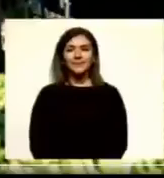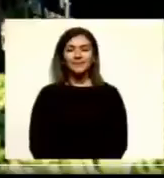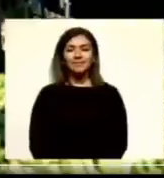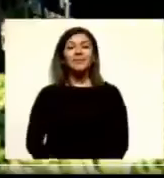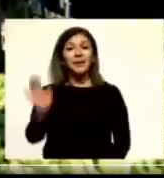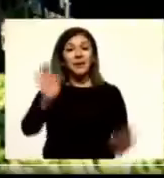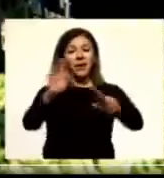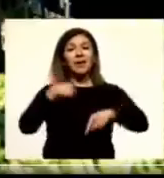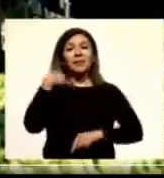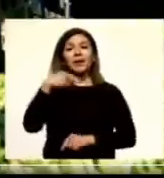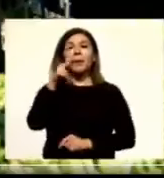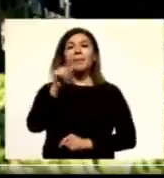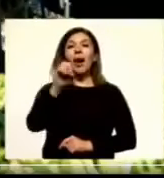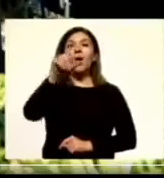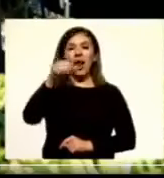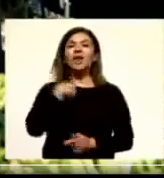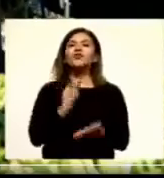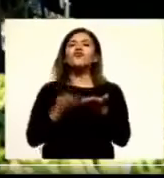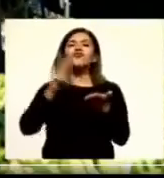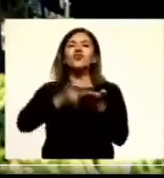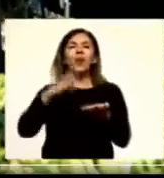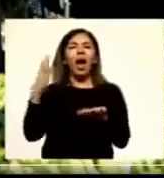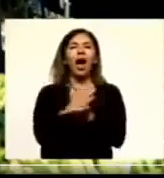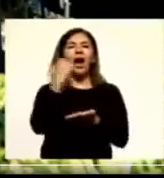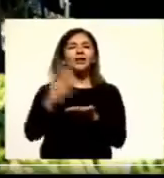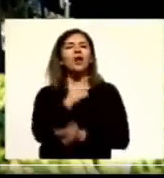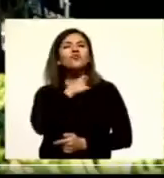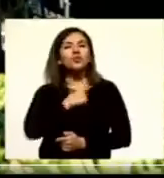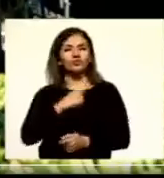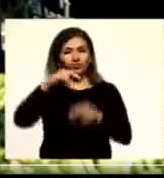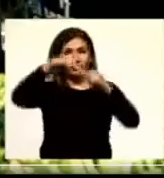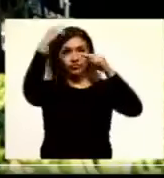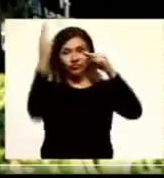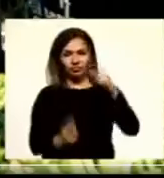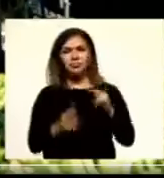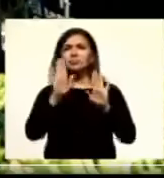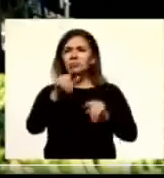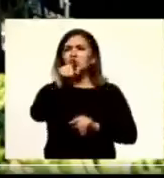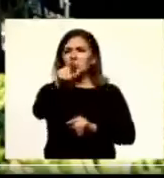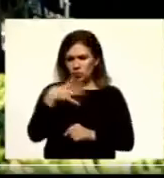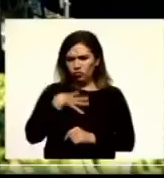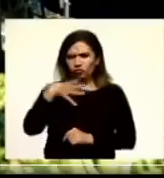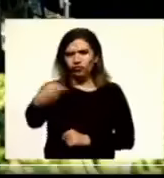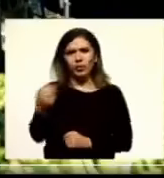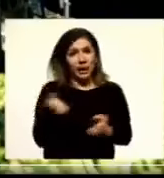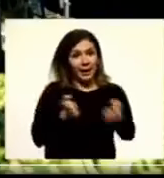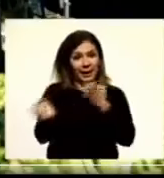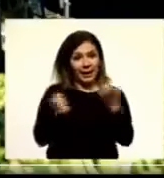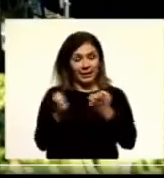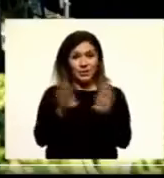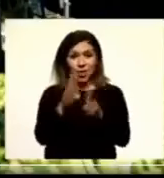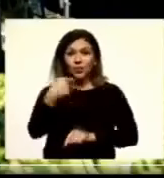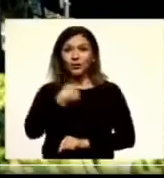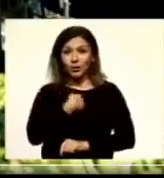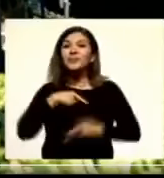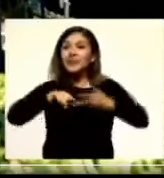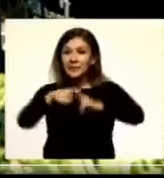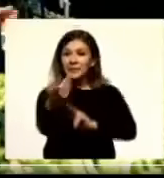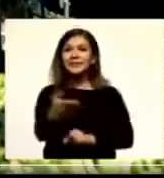¿Qué tal? Soy Paola Espinosa, doble medallista olímpica en clavados, y quiero que hagan esta pequeña rutina de estiramientos conmigo. Vamos a